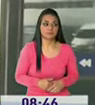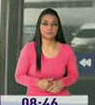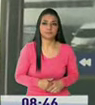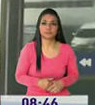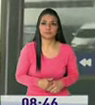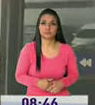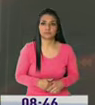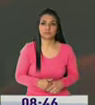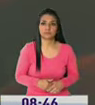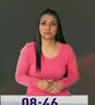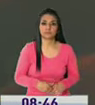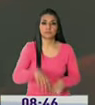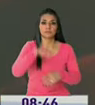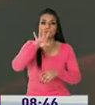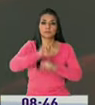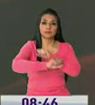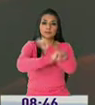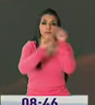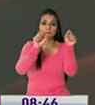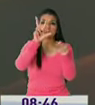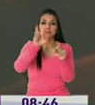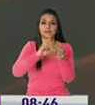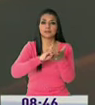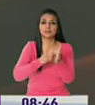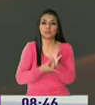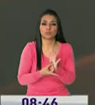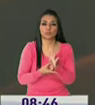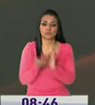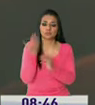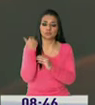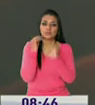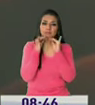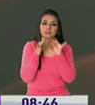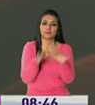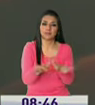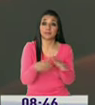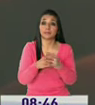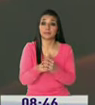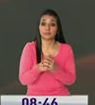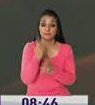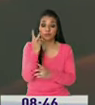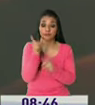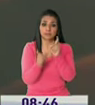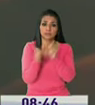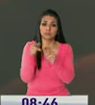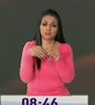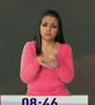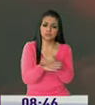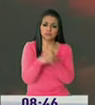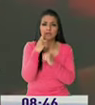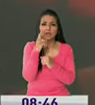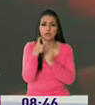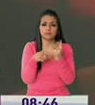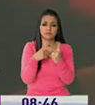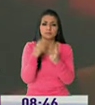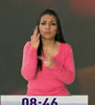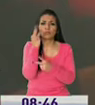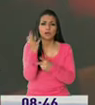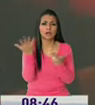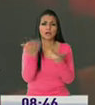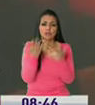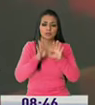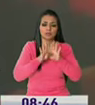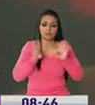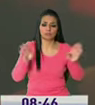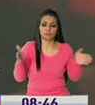Son las 4:20 de la madrugada del pasado 20 de septiembre. Estas dos personas que vemos aquí, aparentemente un hombre y una mujer, están en la puerta